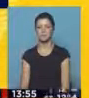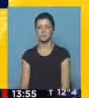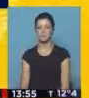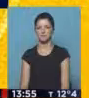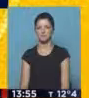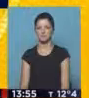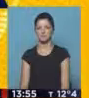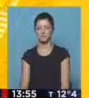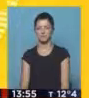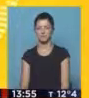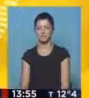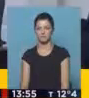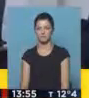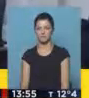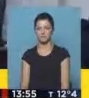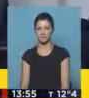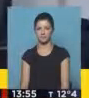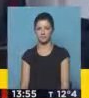hoy.